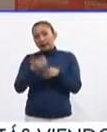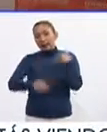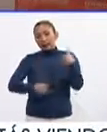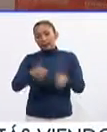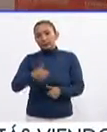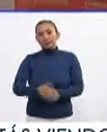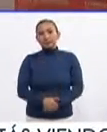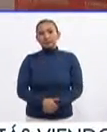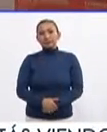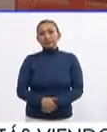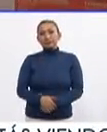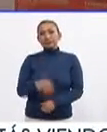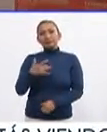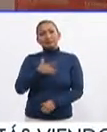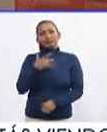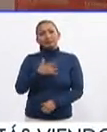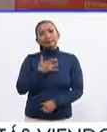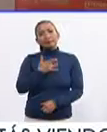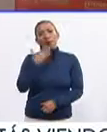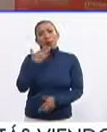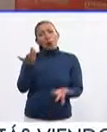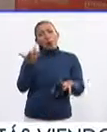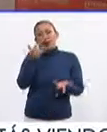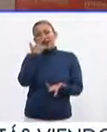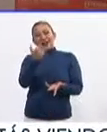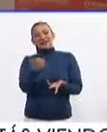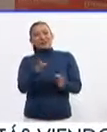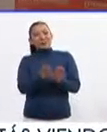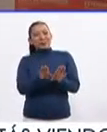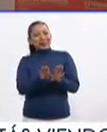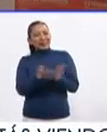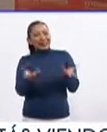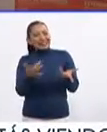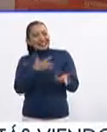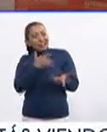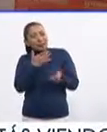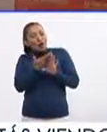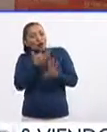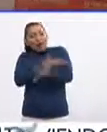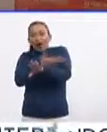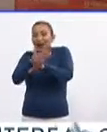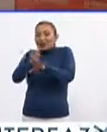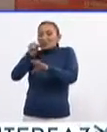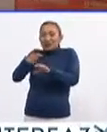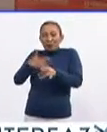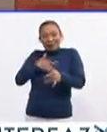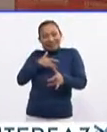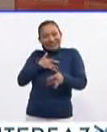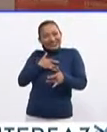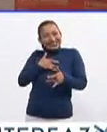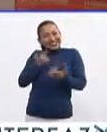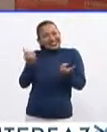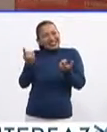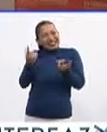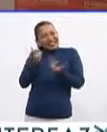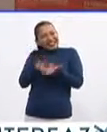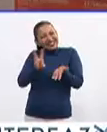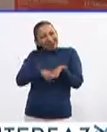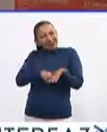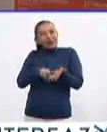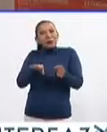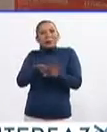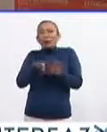teatro. Siento, pues, es un poco raro porque es como sentirse muy honrado al mismo tiempo que sentirse